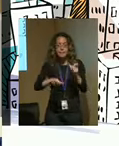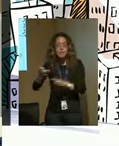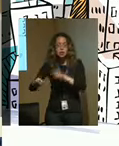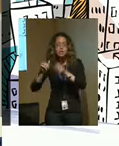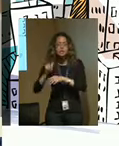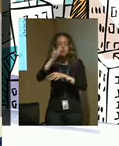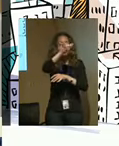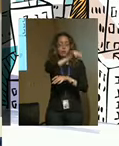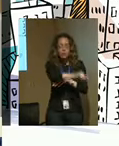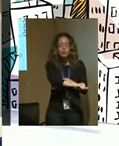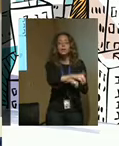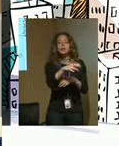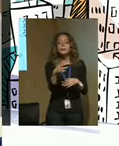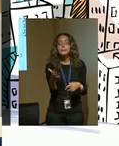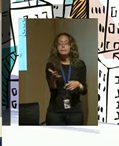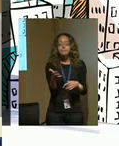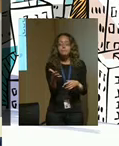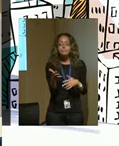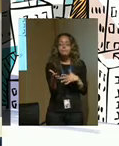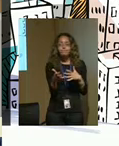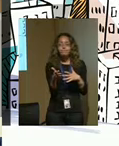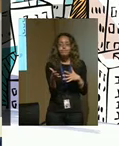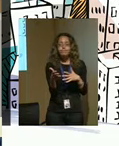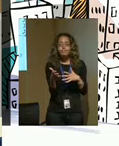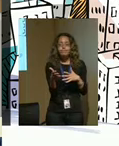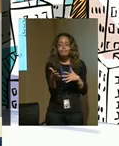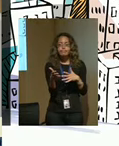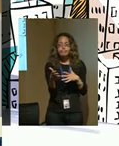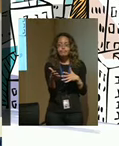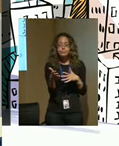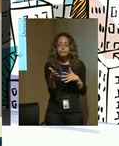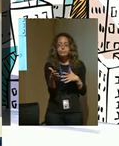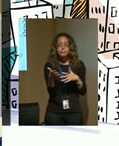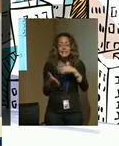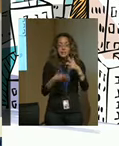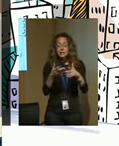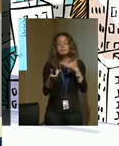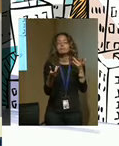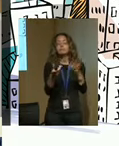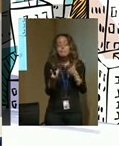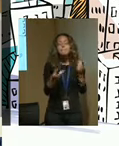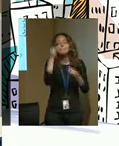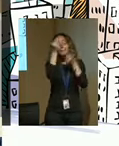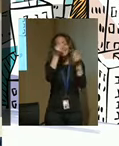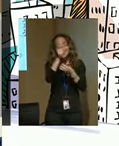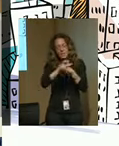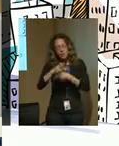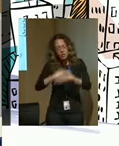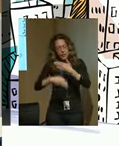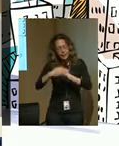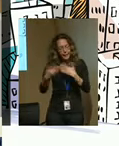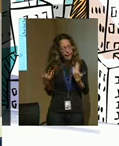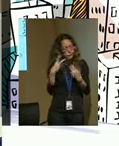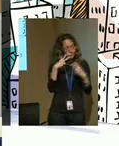aéreos, pues siguen considerando a la persona con discapacidad como una